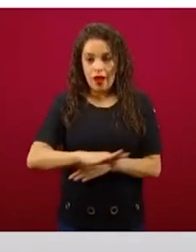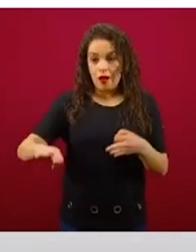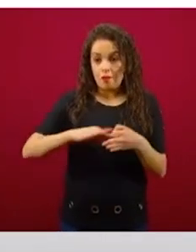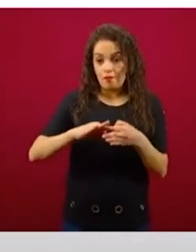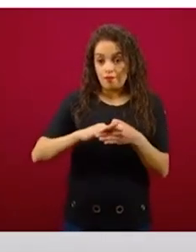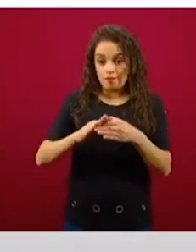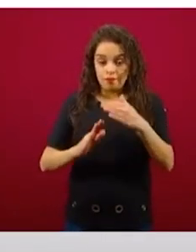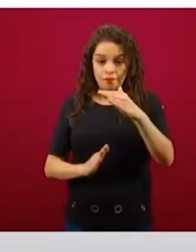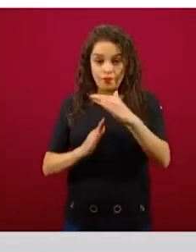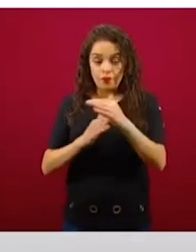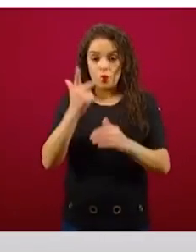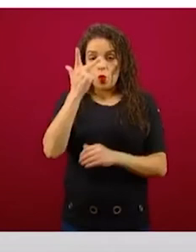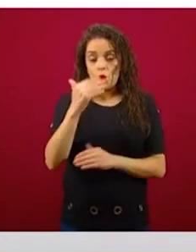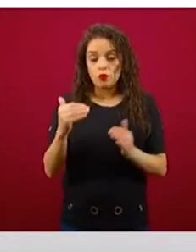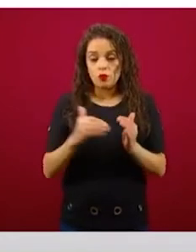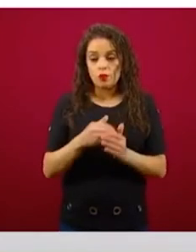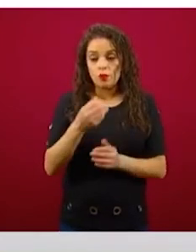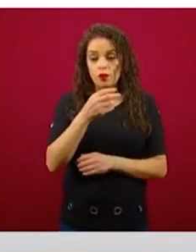ayer,